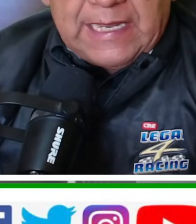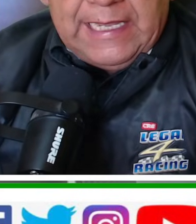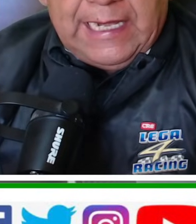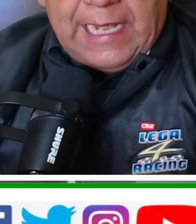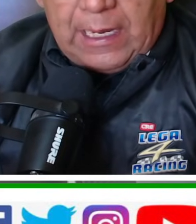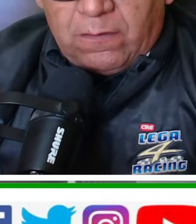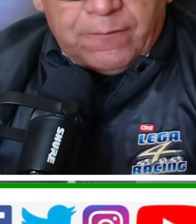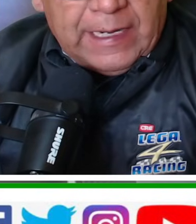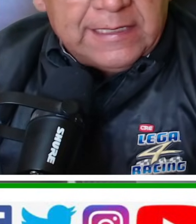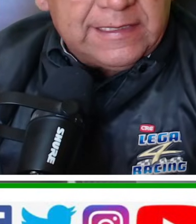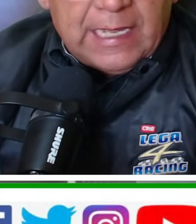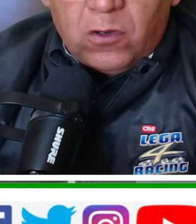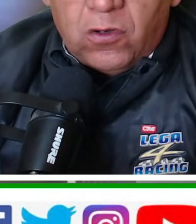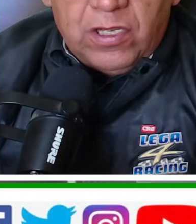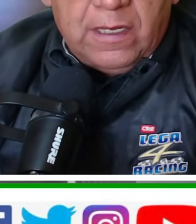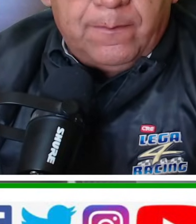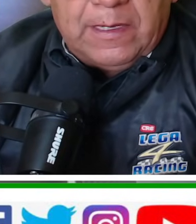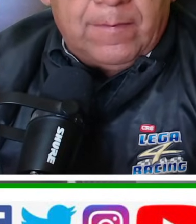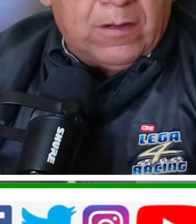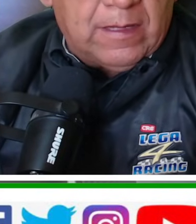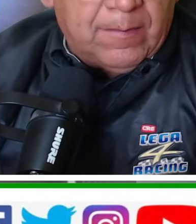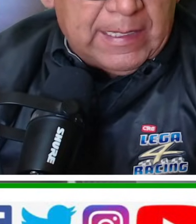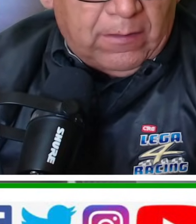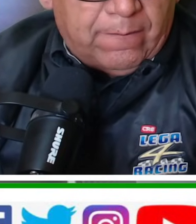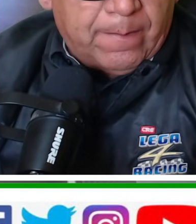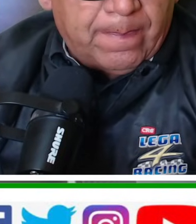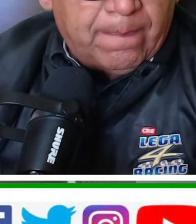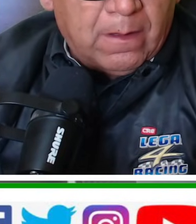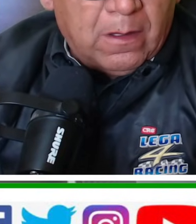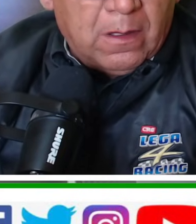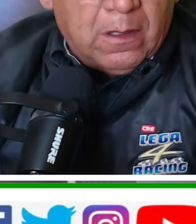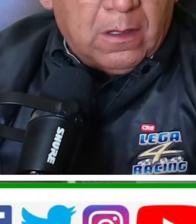Vamos a ir a la conferencia hoy, 1 de mayo.